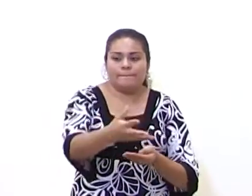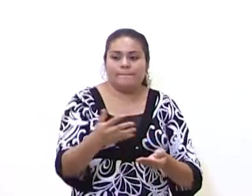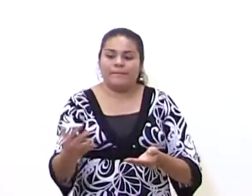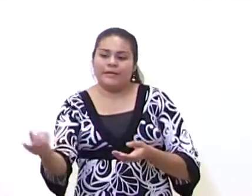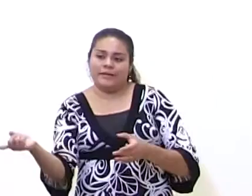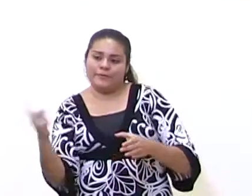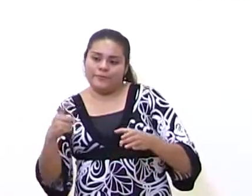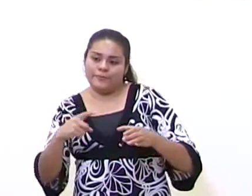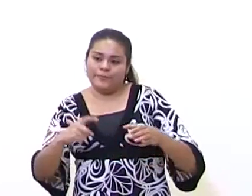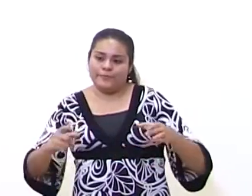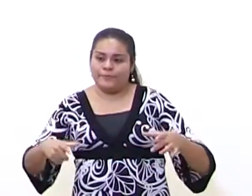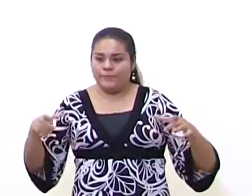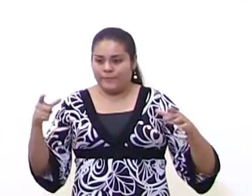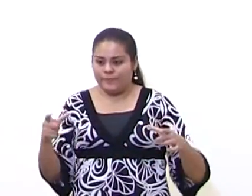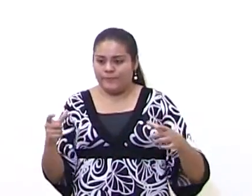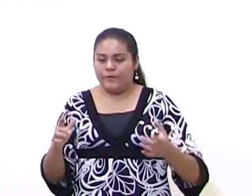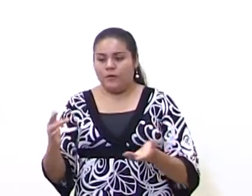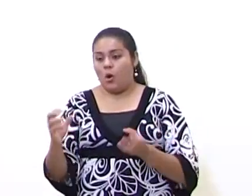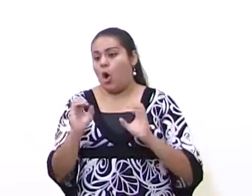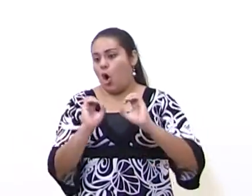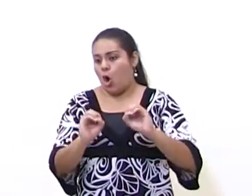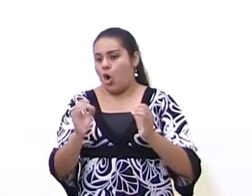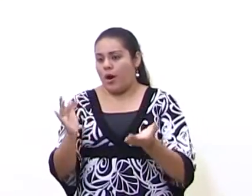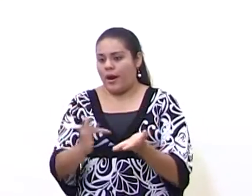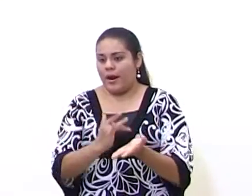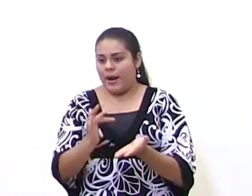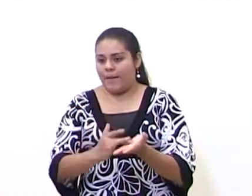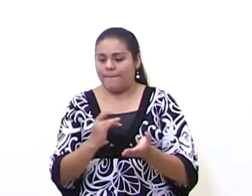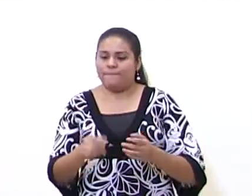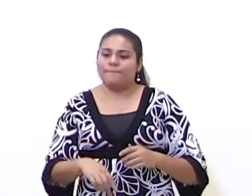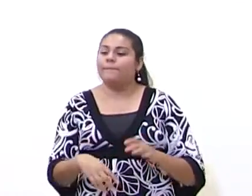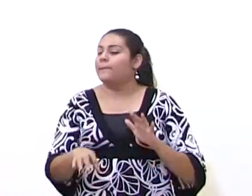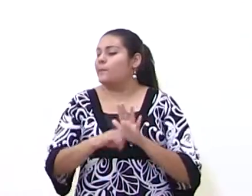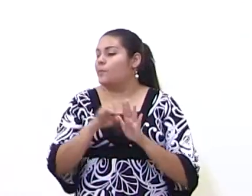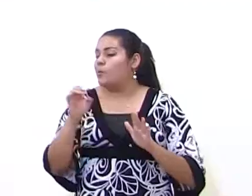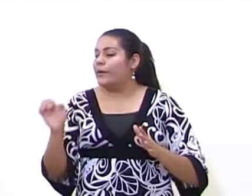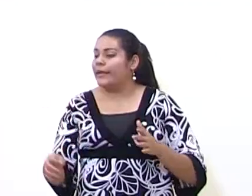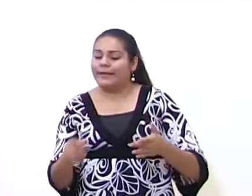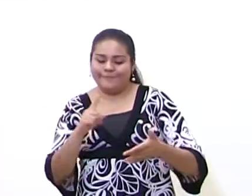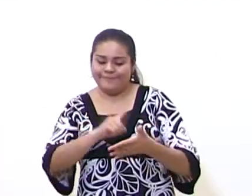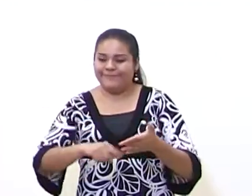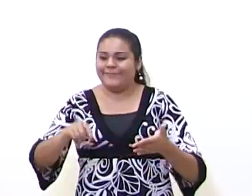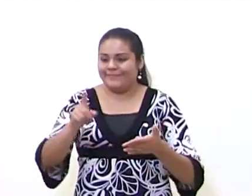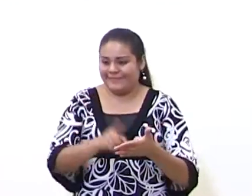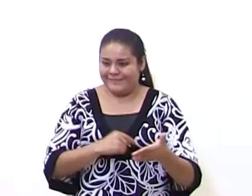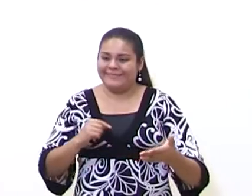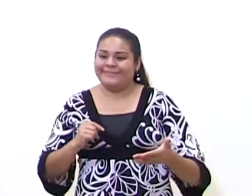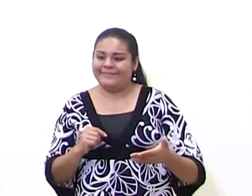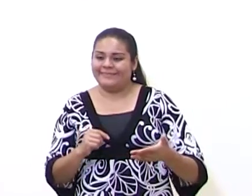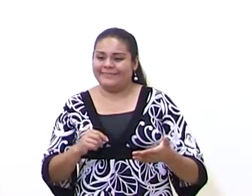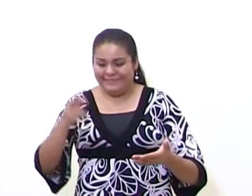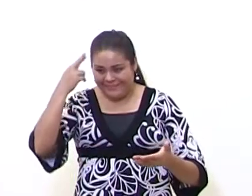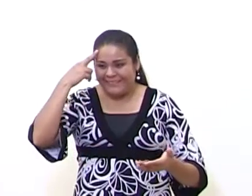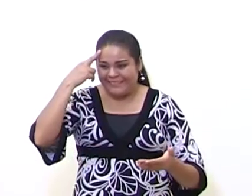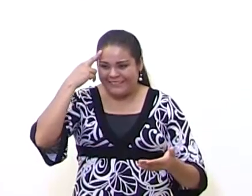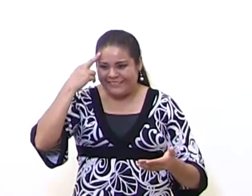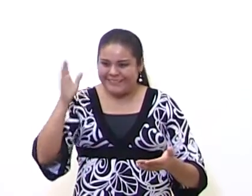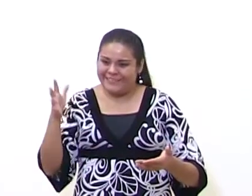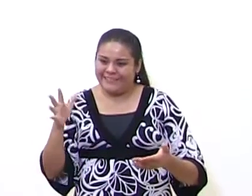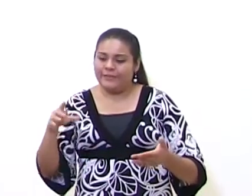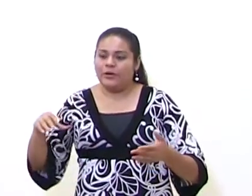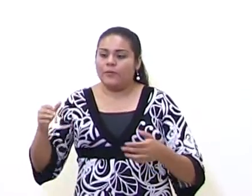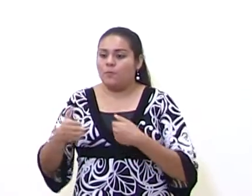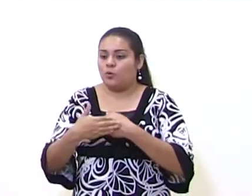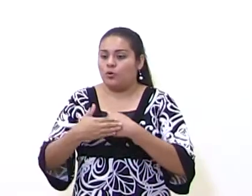propaganda regularmente se utiliza en campañas electorales, por ejemplo. También es importante